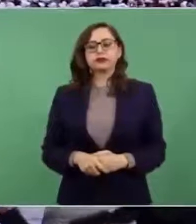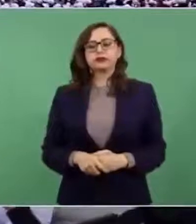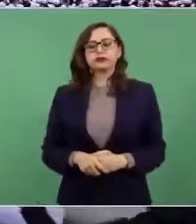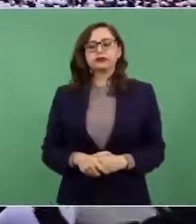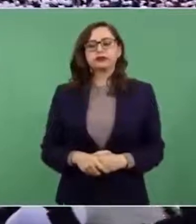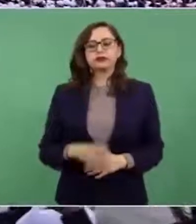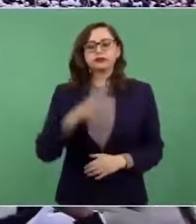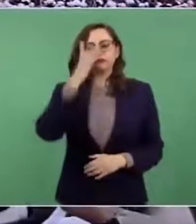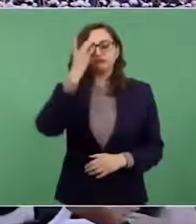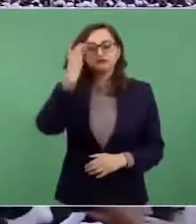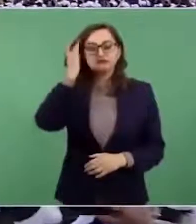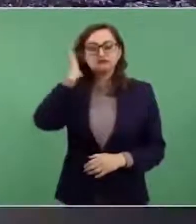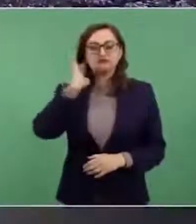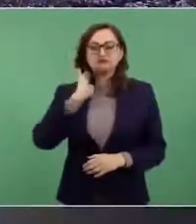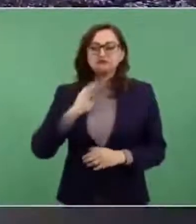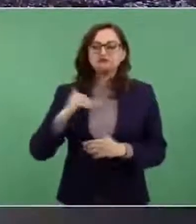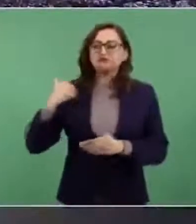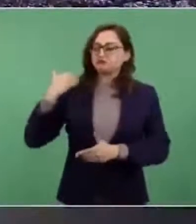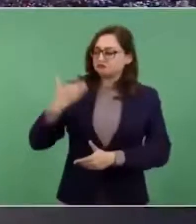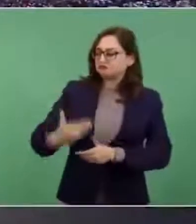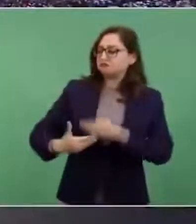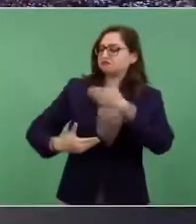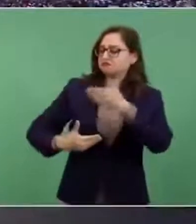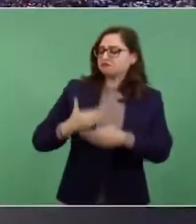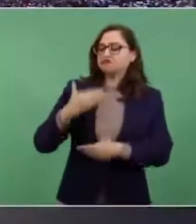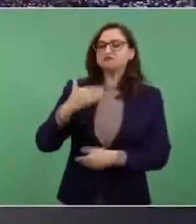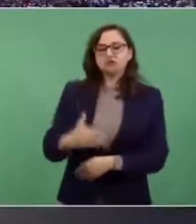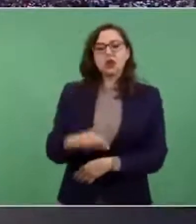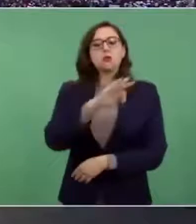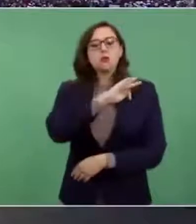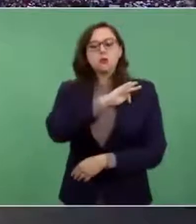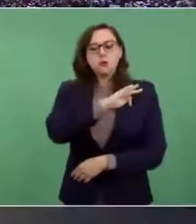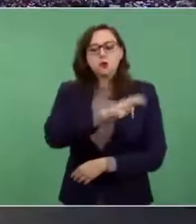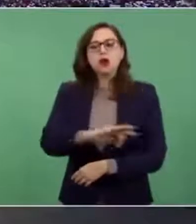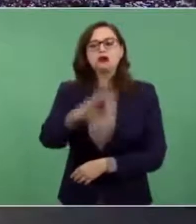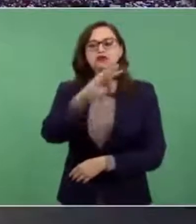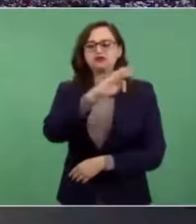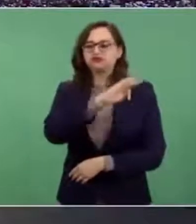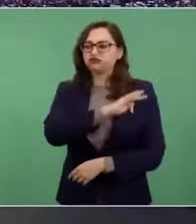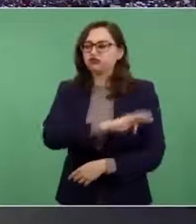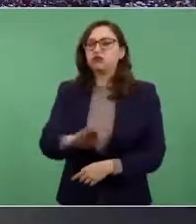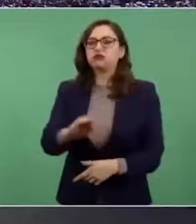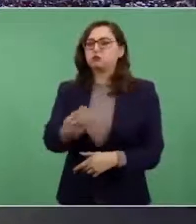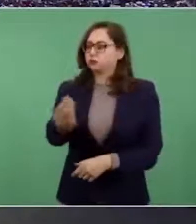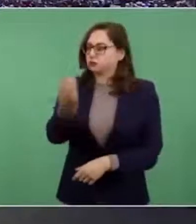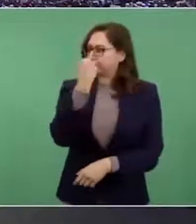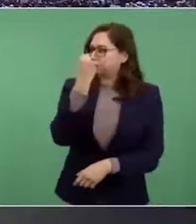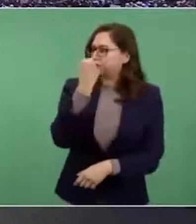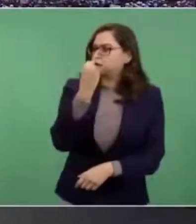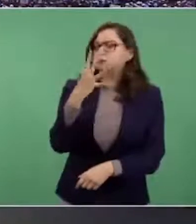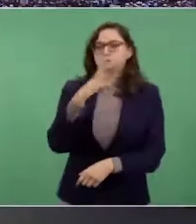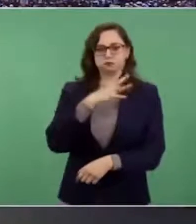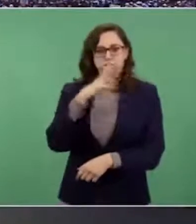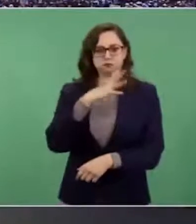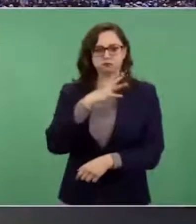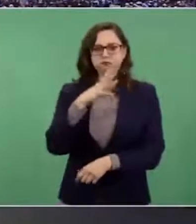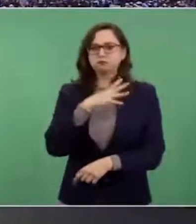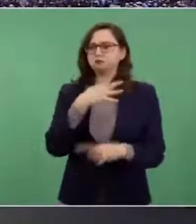Así se pudo evitar la falta de alimentos y otros bienes de primera